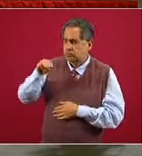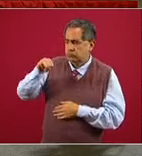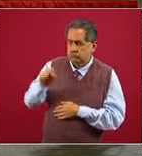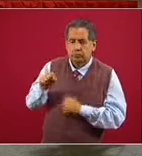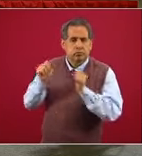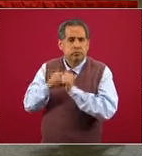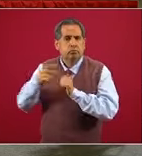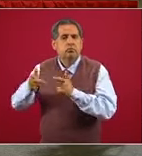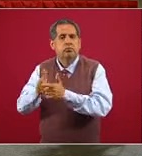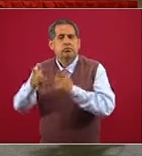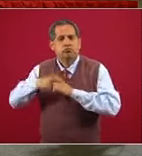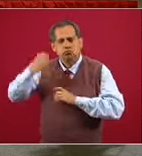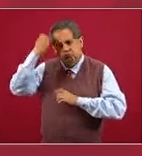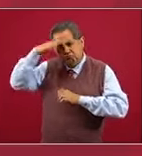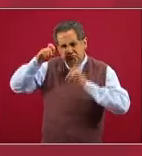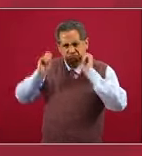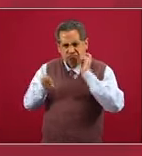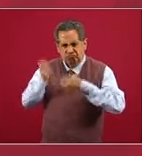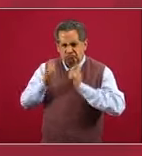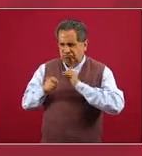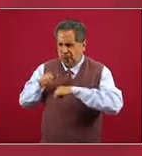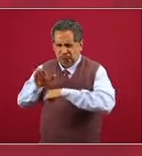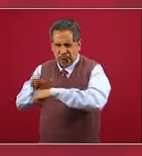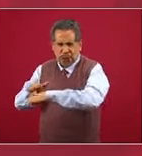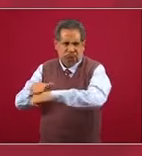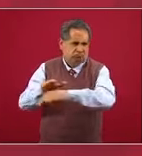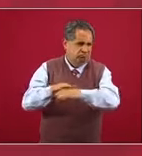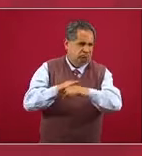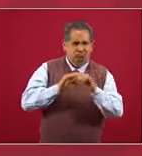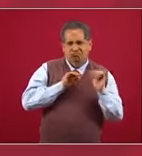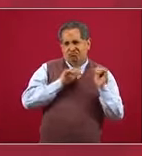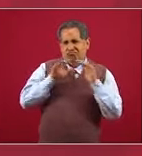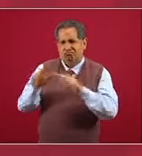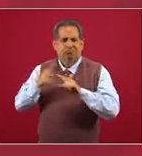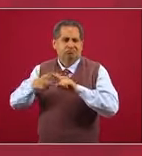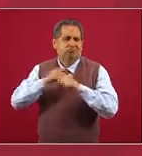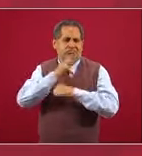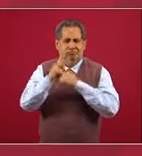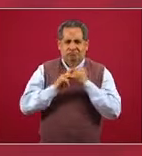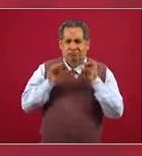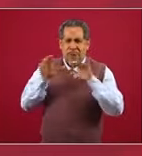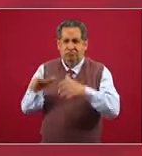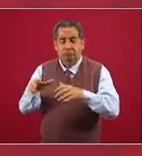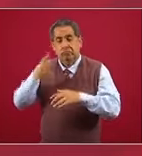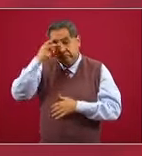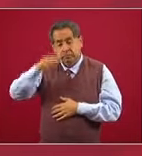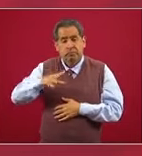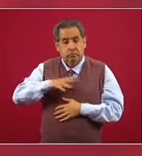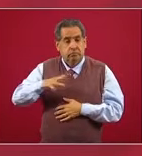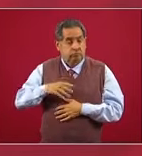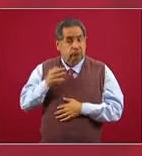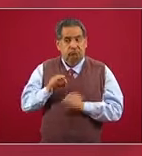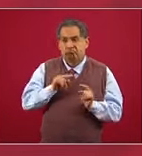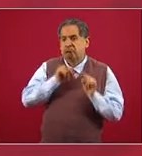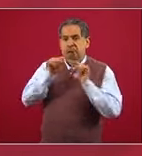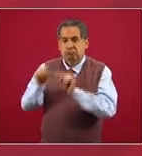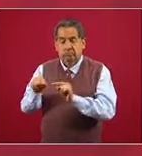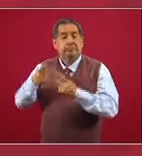de expertos, son expertos que son convocados de todos los países miembros. México tiene, de hecho, el orgullo de